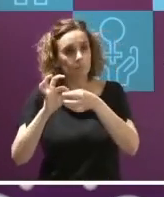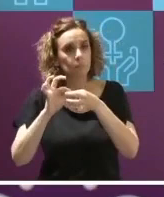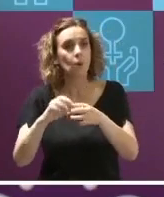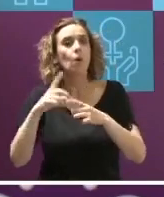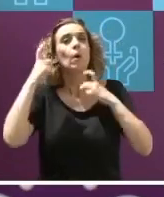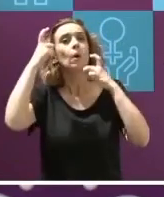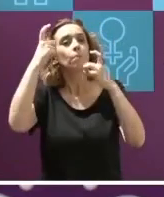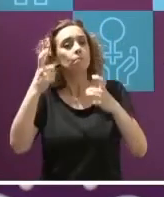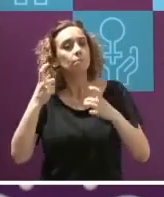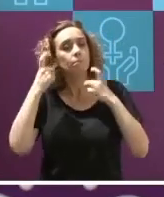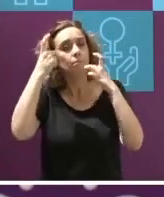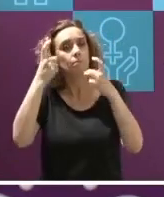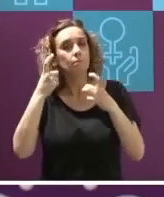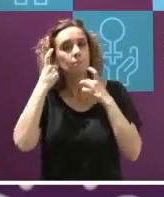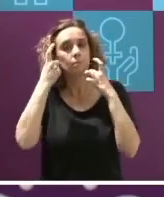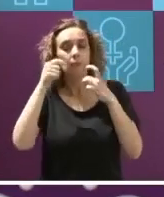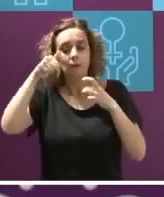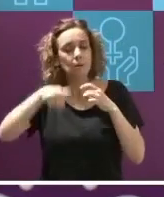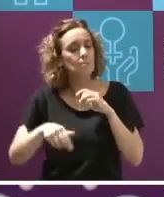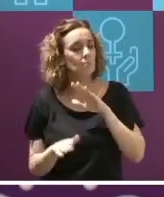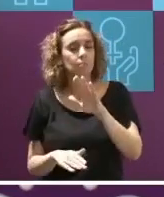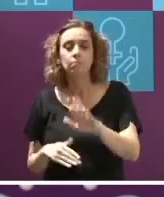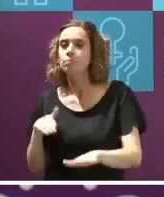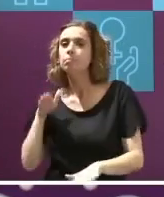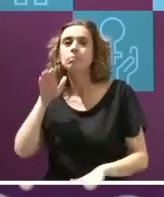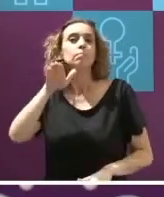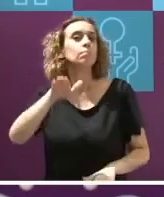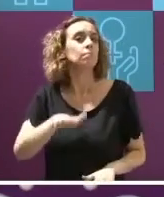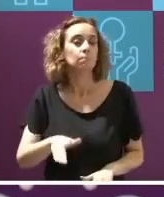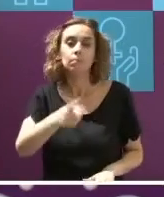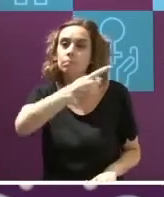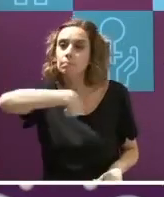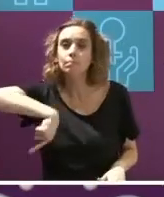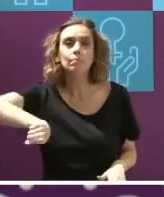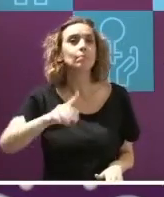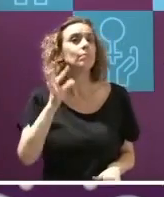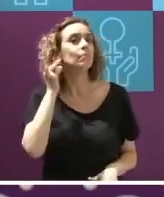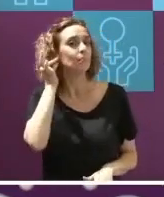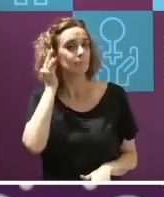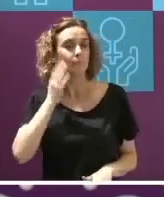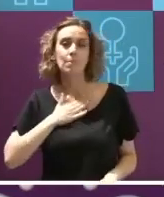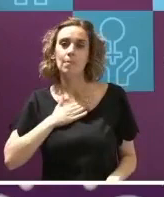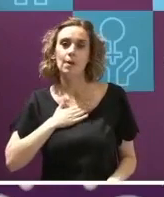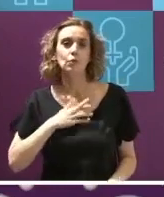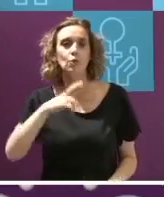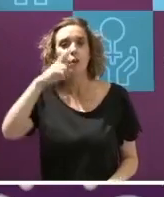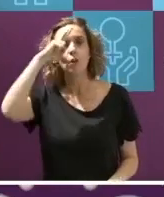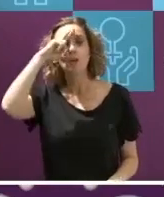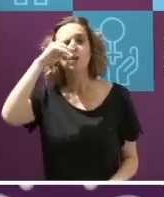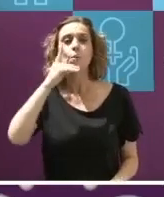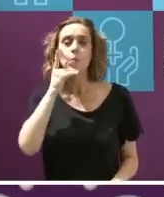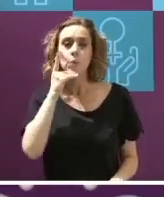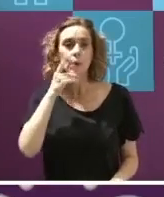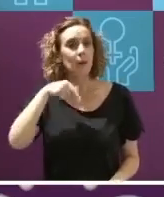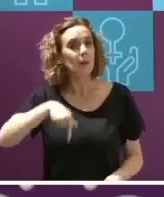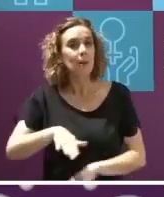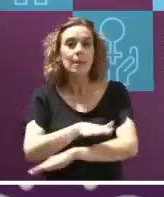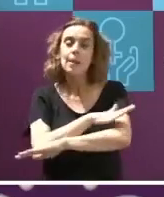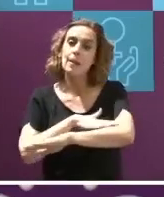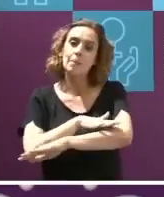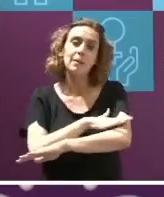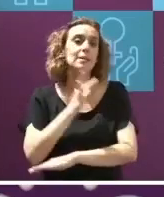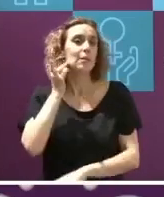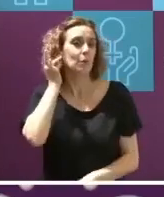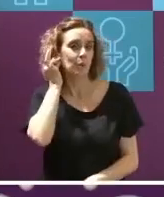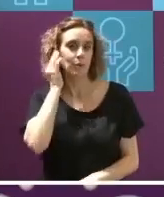un gran paso para nosotras desde la República Dominicana y sobre todo desde el Ministerio de la